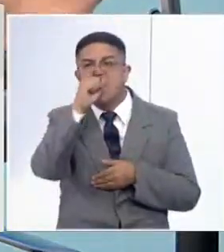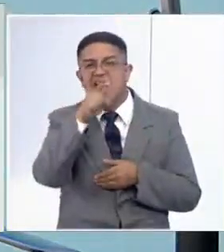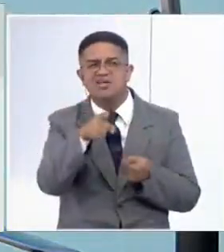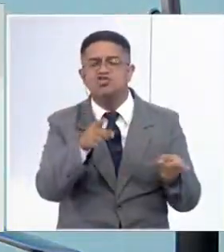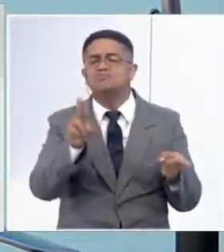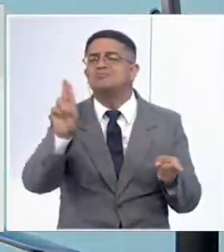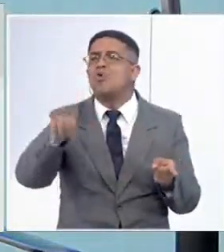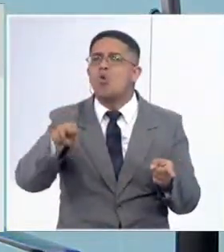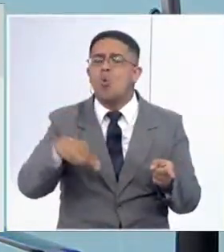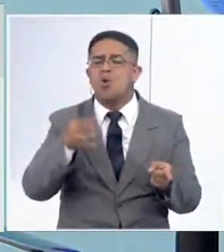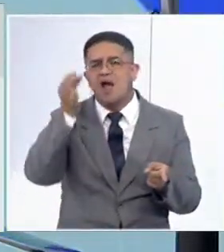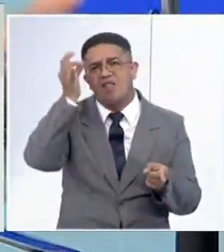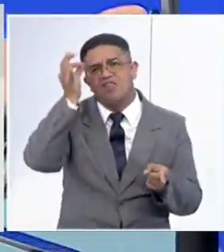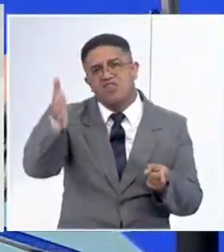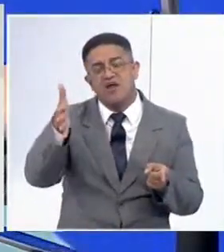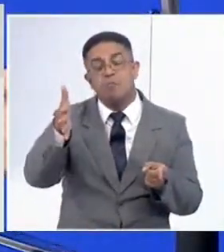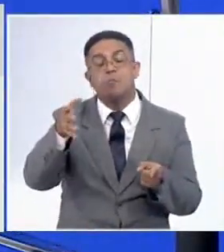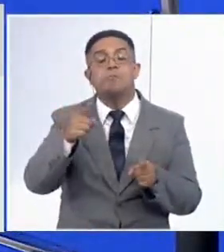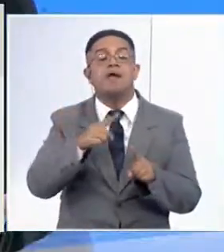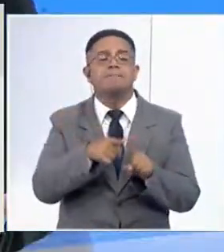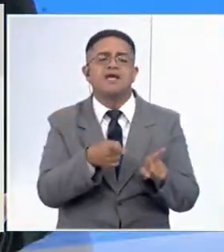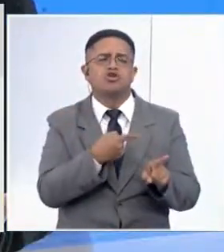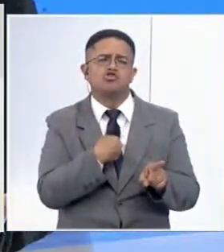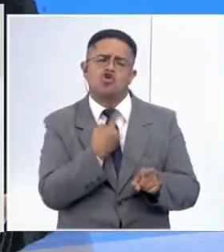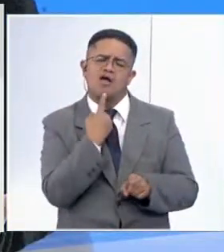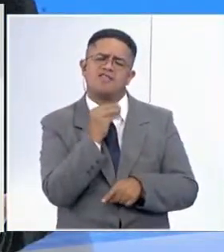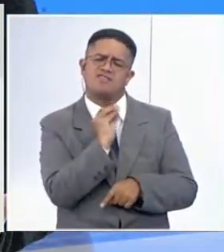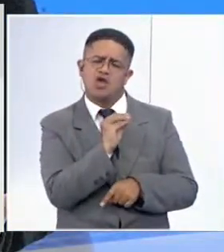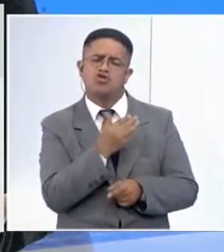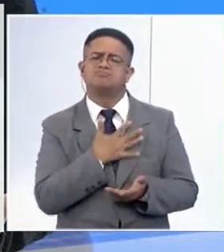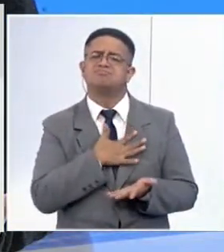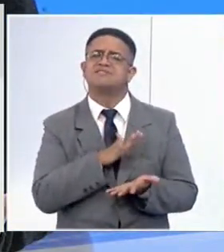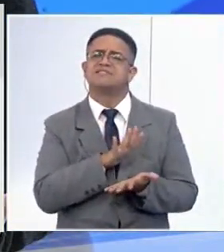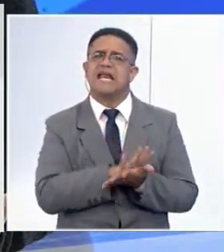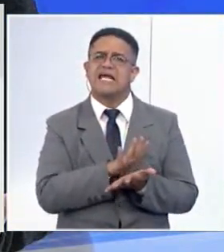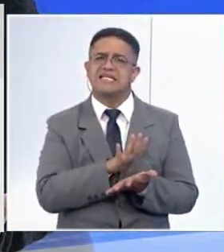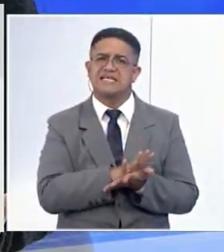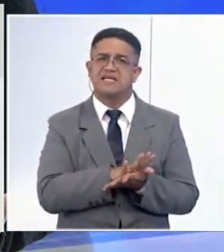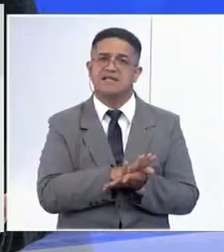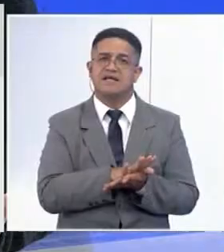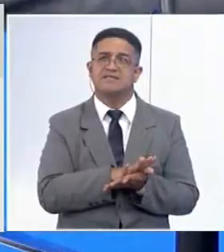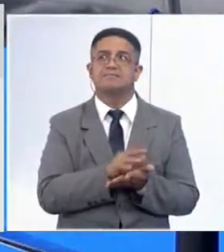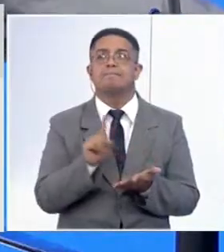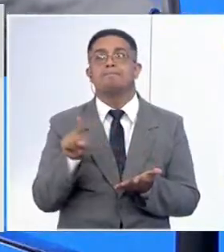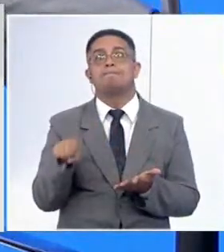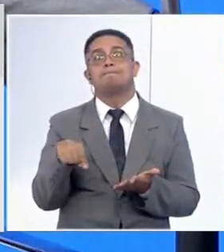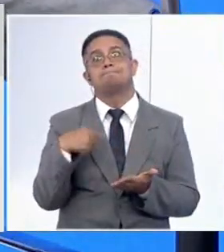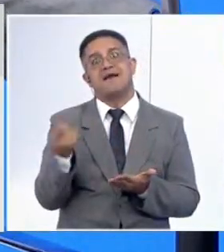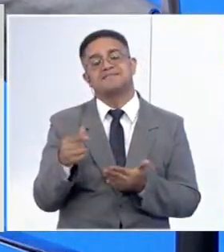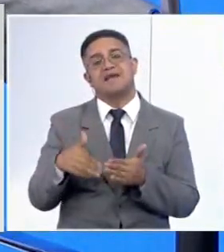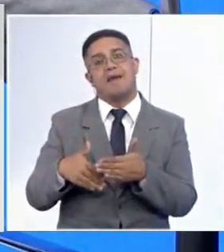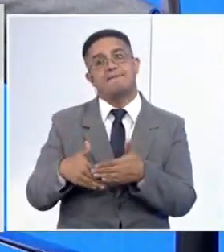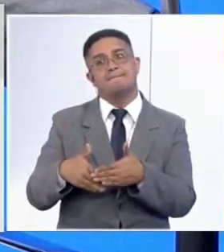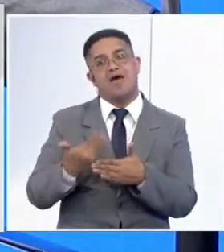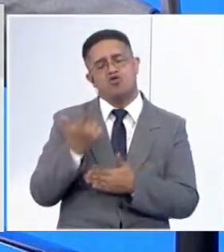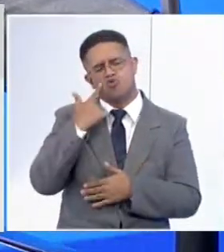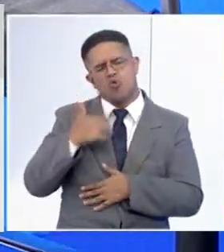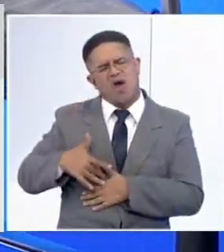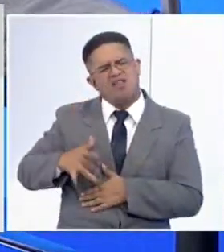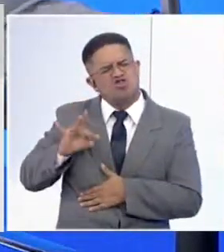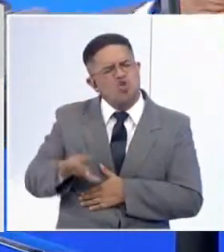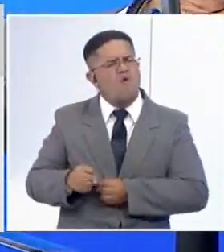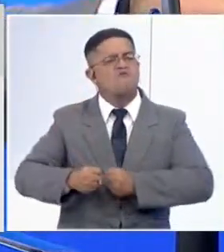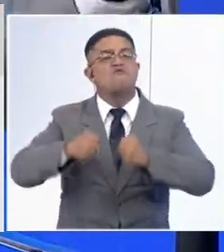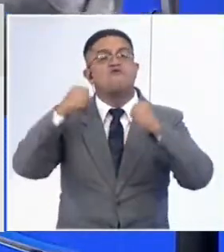moleste. Como puede ocurrir que te diga quédate tranquila, no pasa nada, no te operes, y mañana en la madrugada hay un cólico biliar o